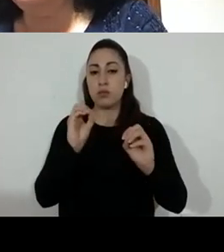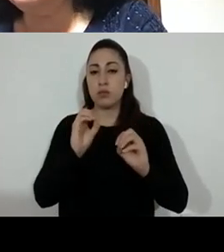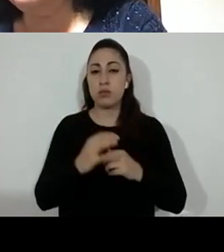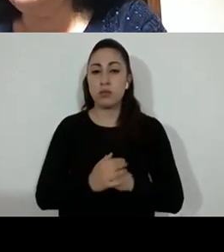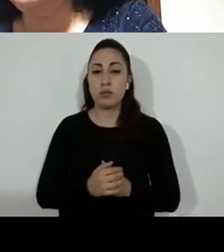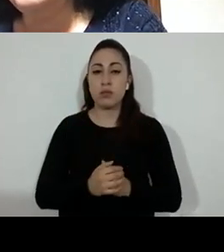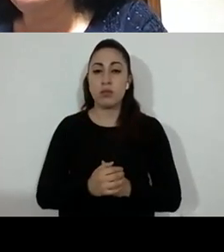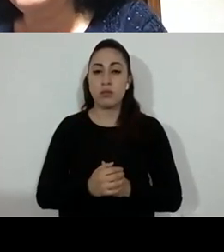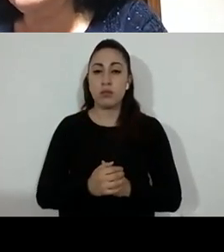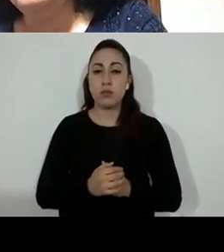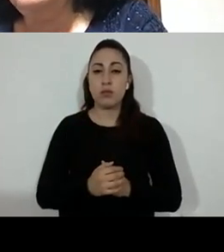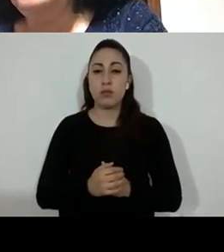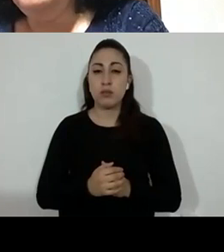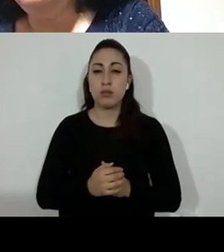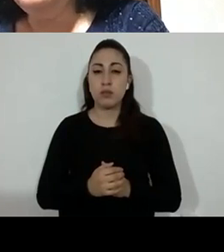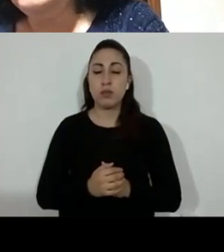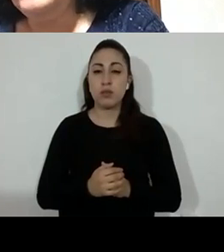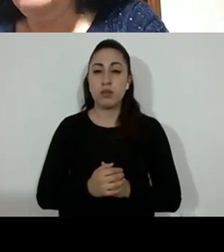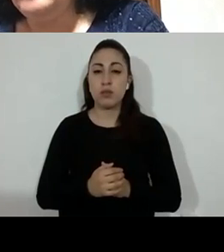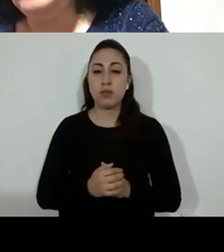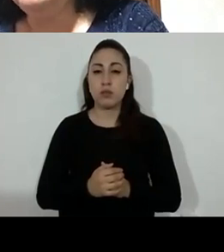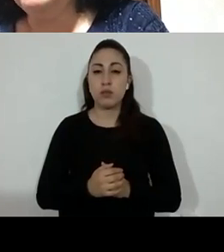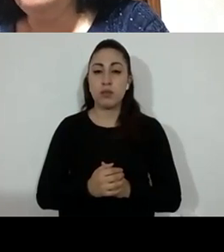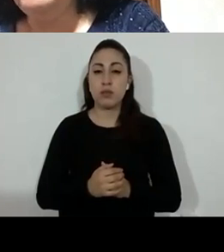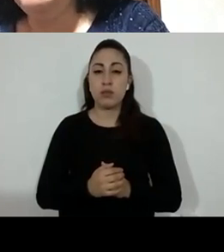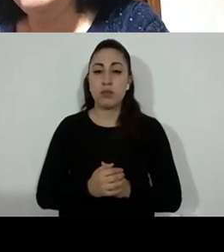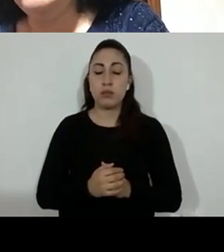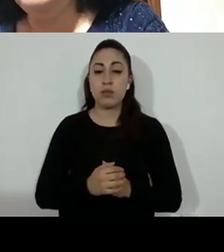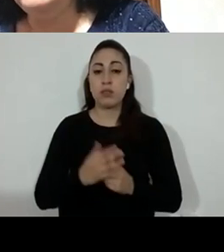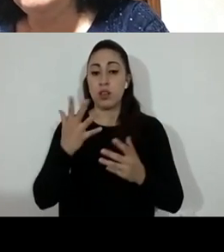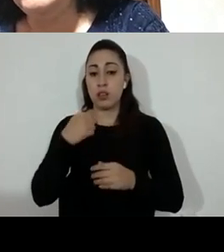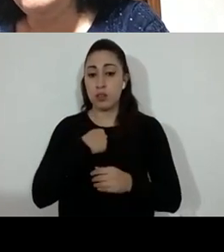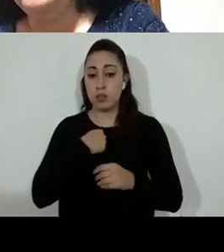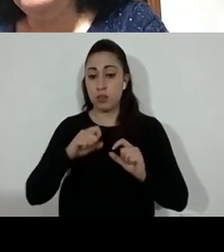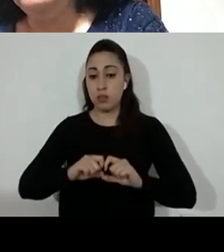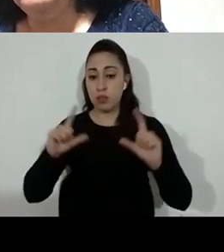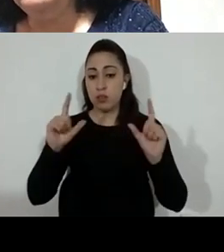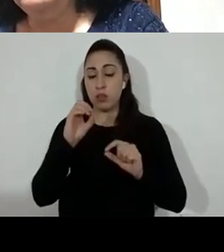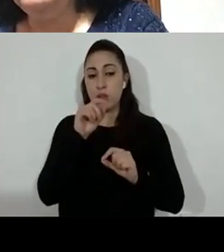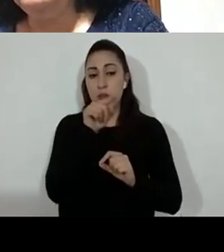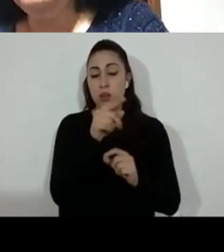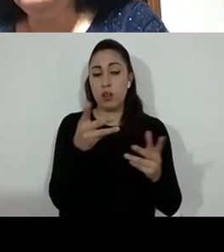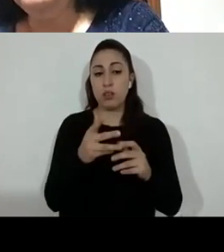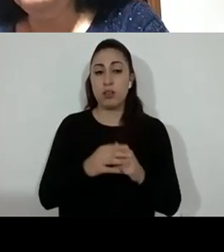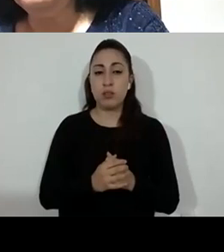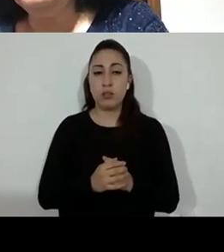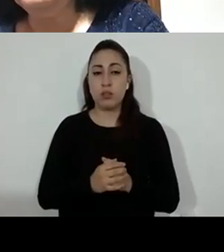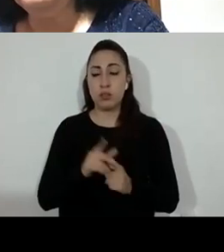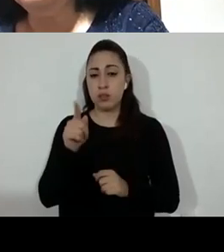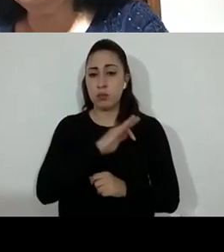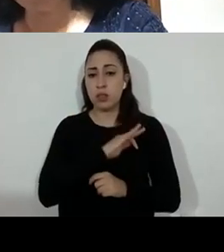yo tengo el sentido de la votación. No sé si la proyecte usted o me permita proyectarla yo. Ah, perfecto,